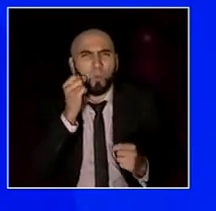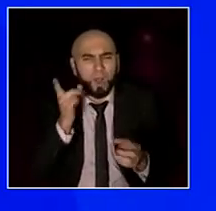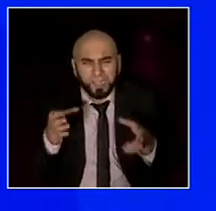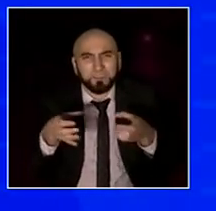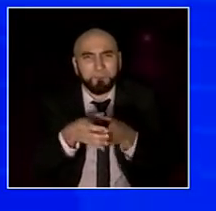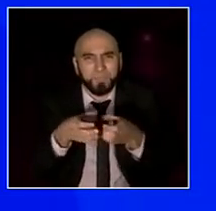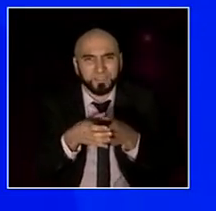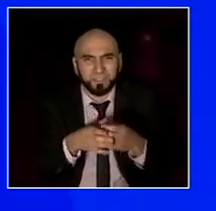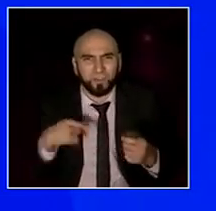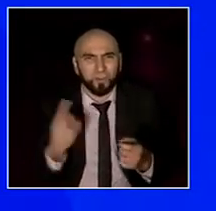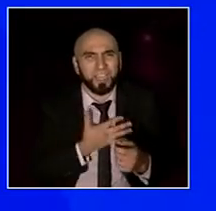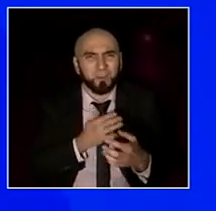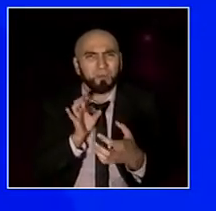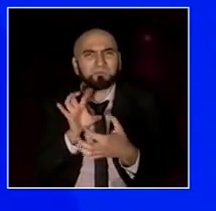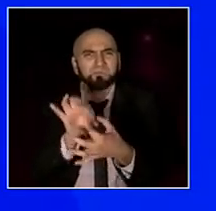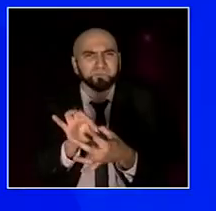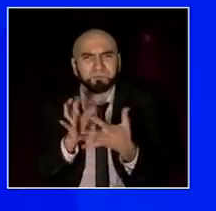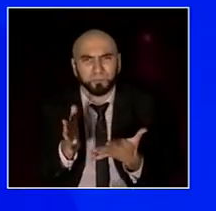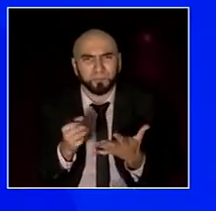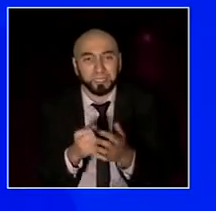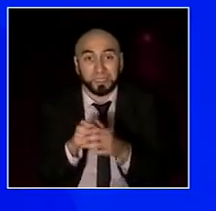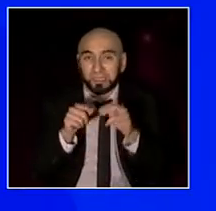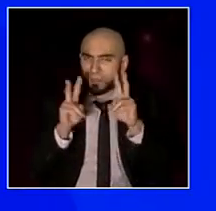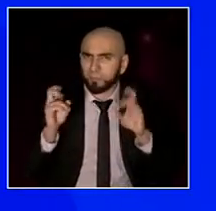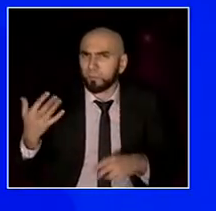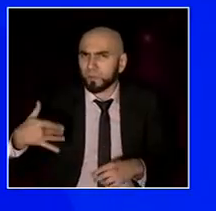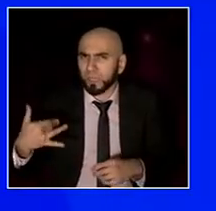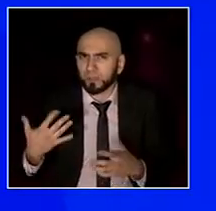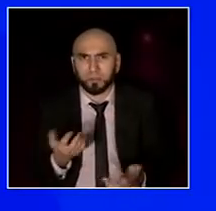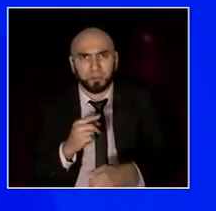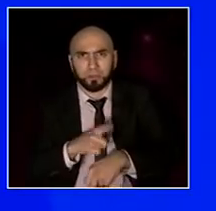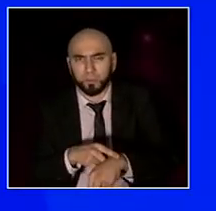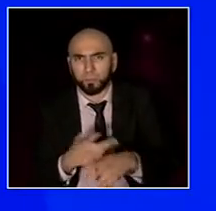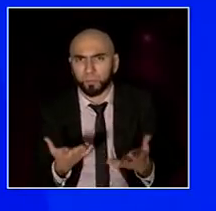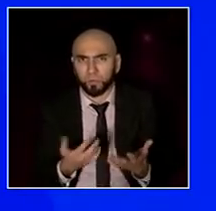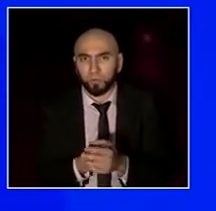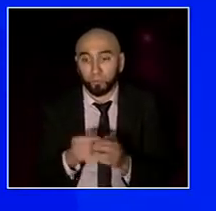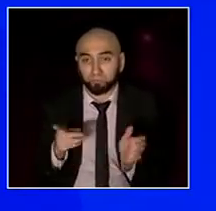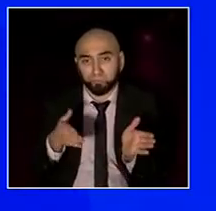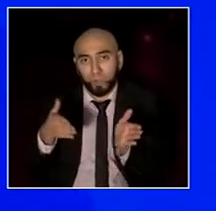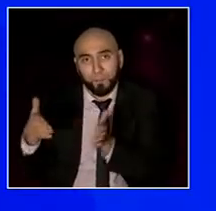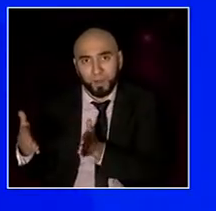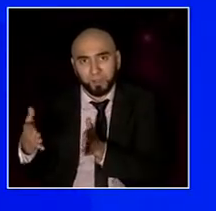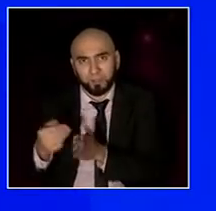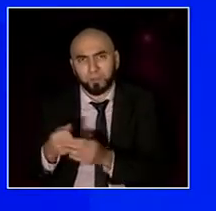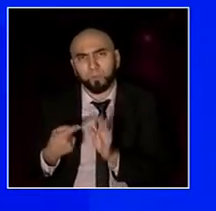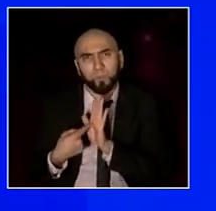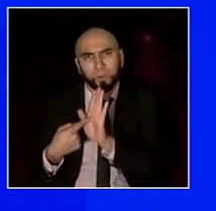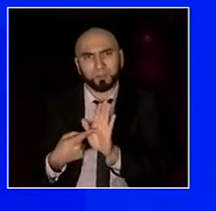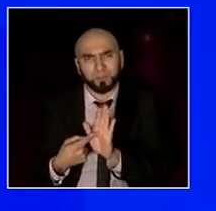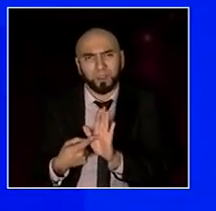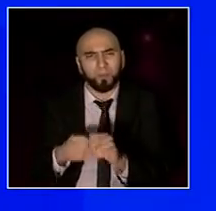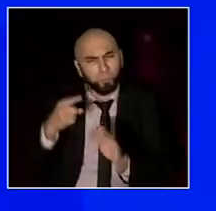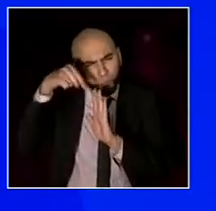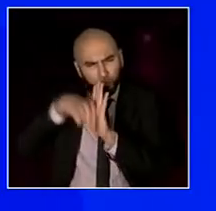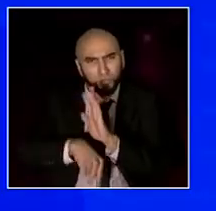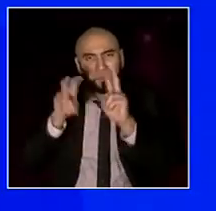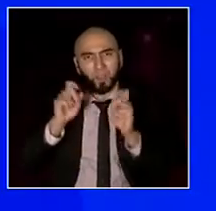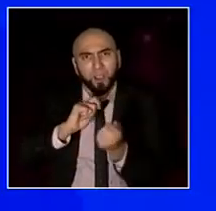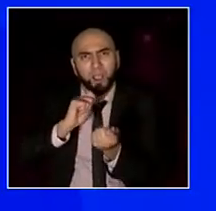Ello da cuenta de dos ideas clave de nuestro tiempo. Por una parte, expresa la era de profundos cambios que vivimos, donde todo